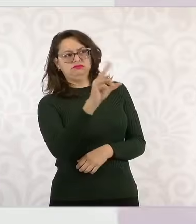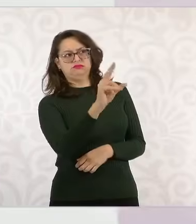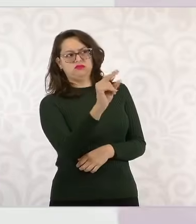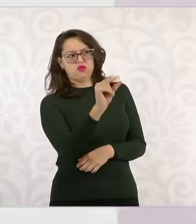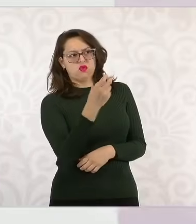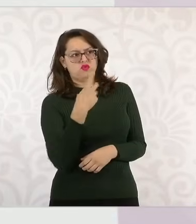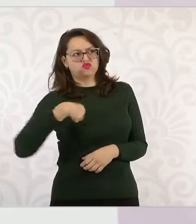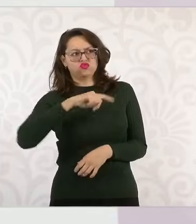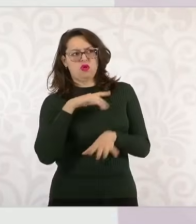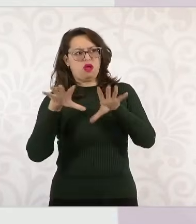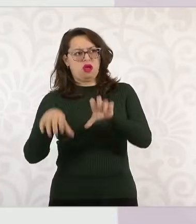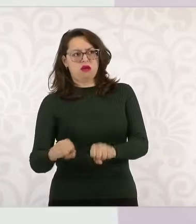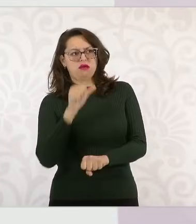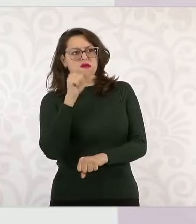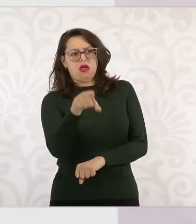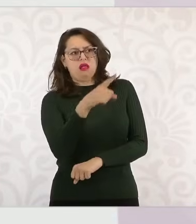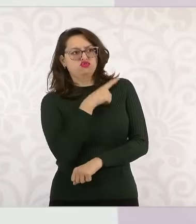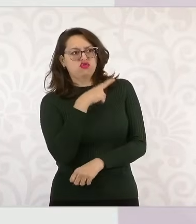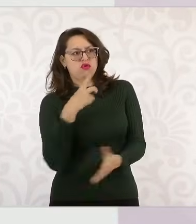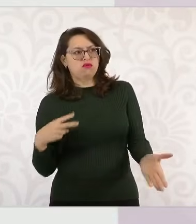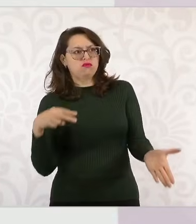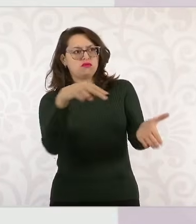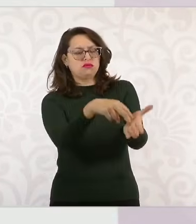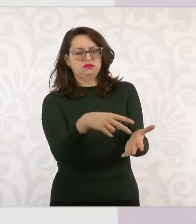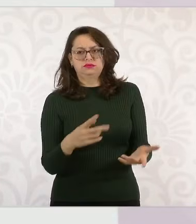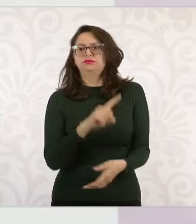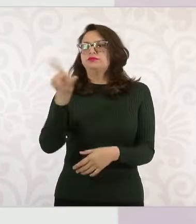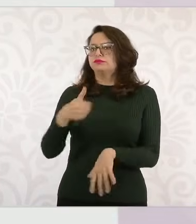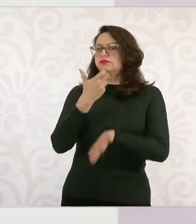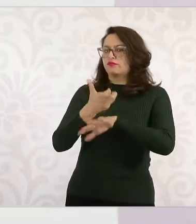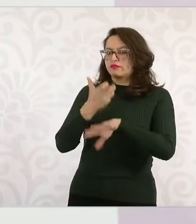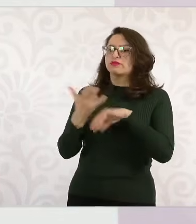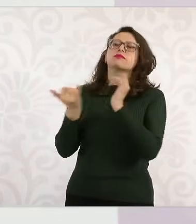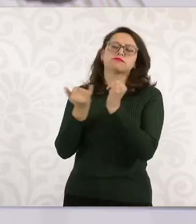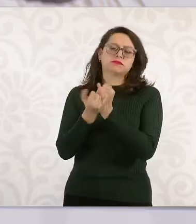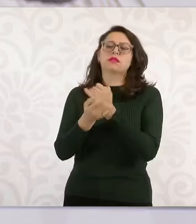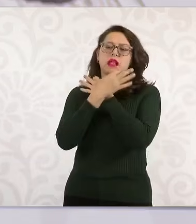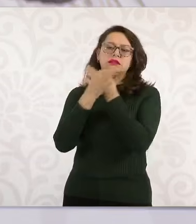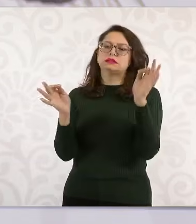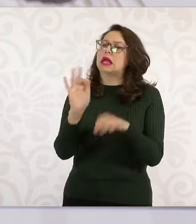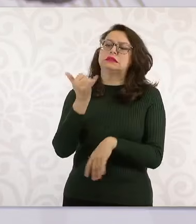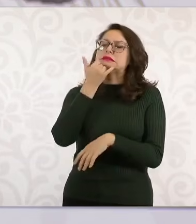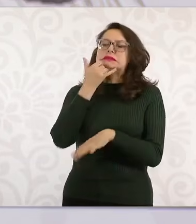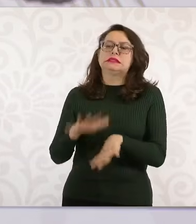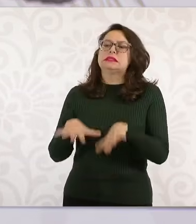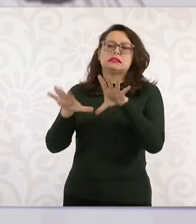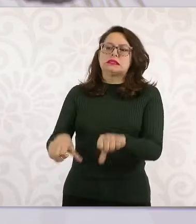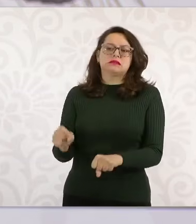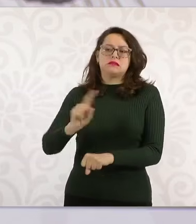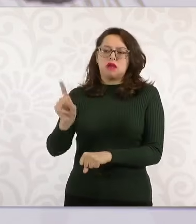de los Estados Unidos en México. Después hay un comunicado de la Casa Blanca, incluso relacionado